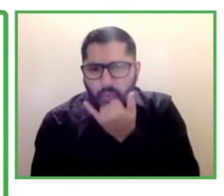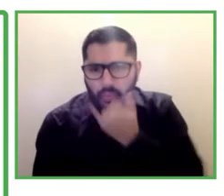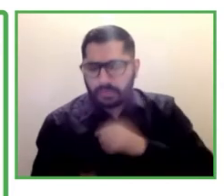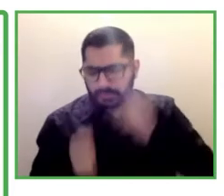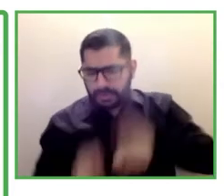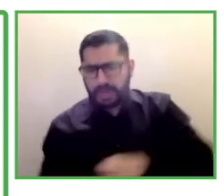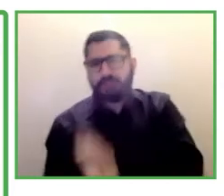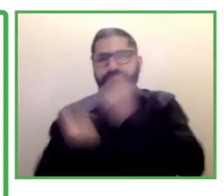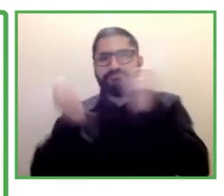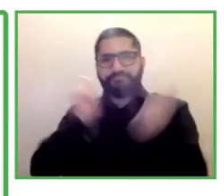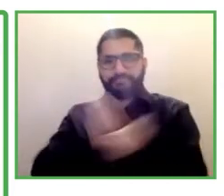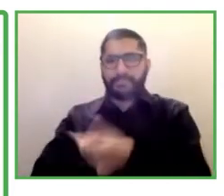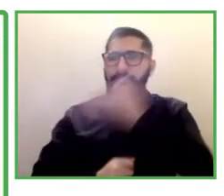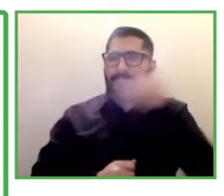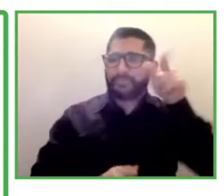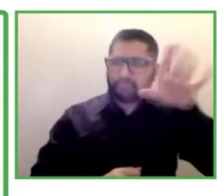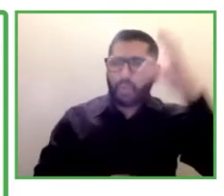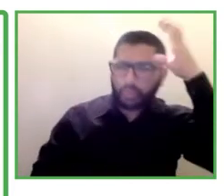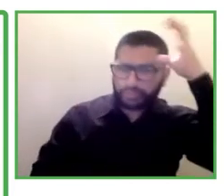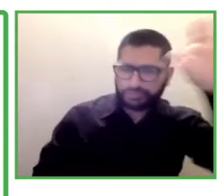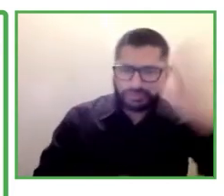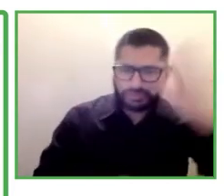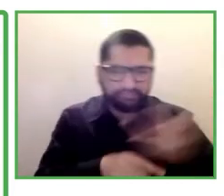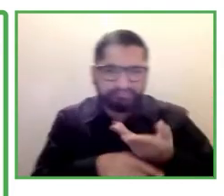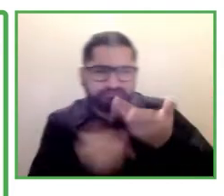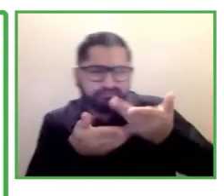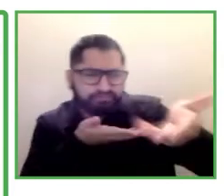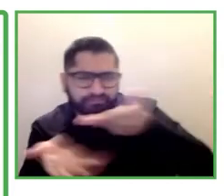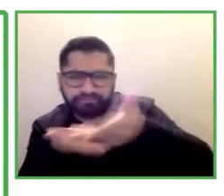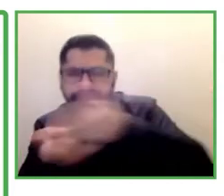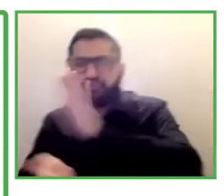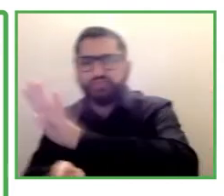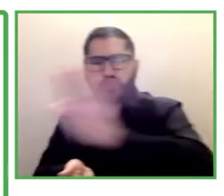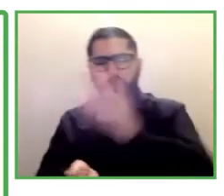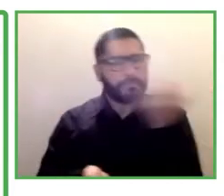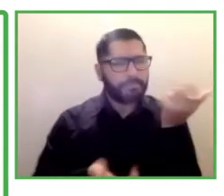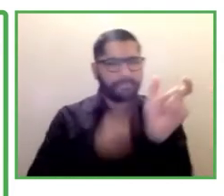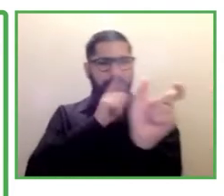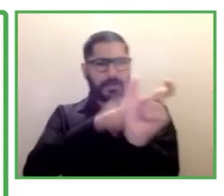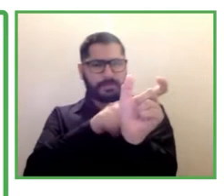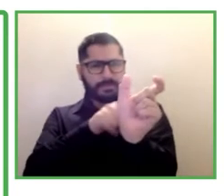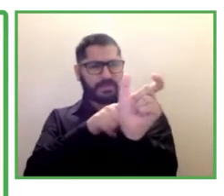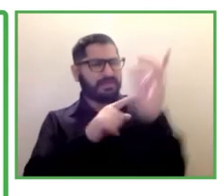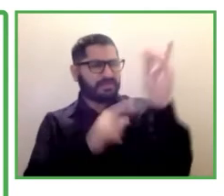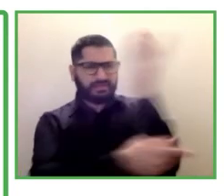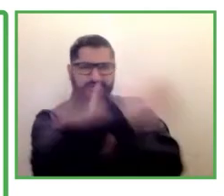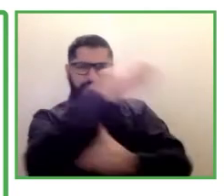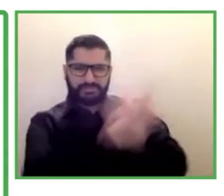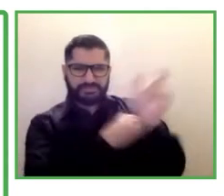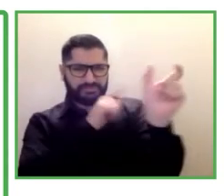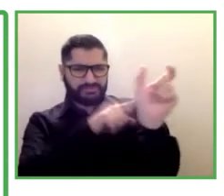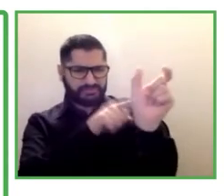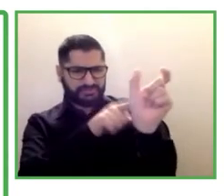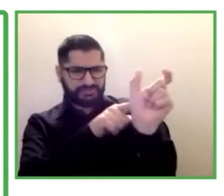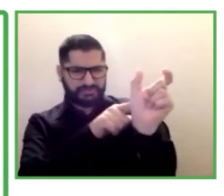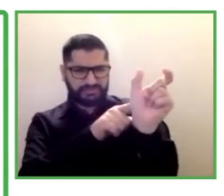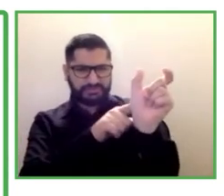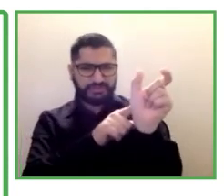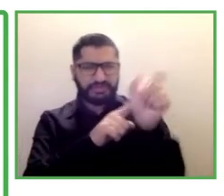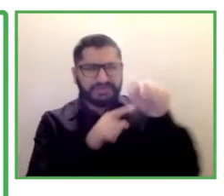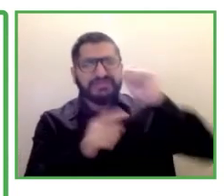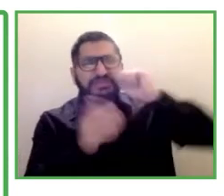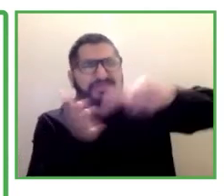veces decimos la palabra discapacidad, pero realmente entendemos a quién se incluye ahí, entendemos cuáles son